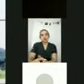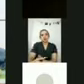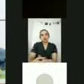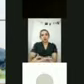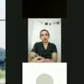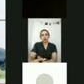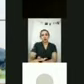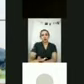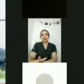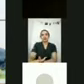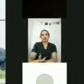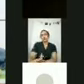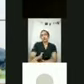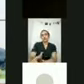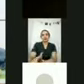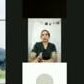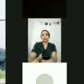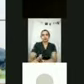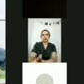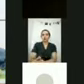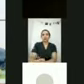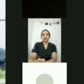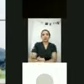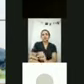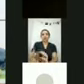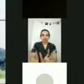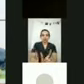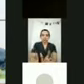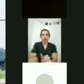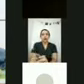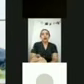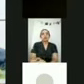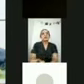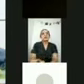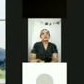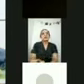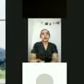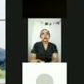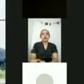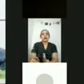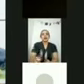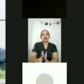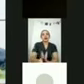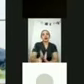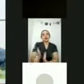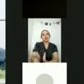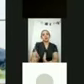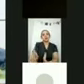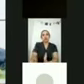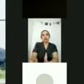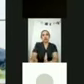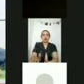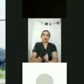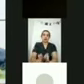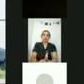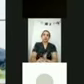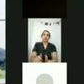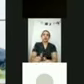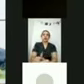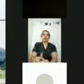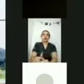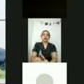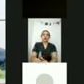niños, sino que nos habla de toda la etapa de la adultez y de la vida, y nos enseña que cada contexto social tiene